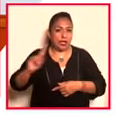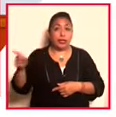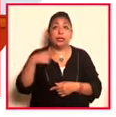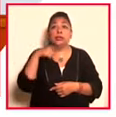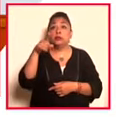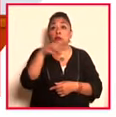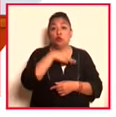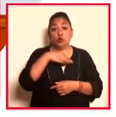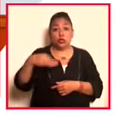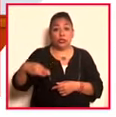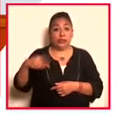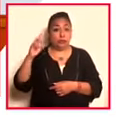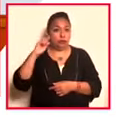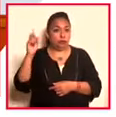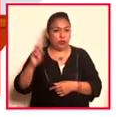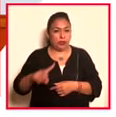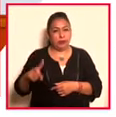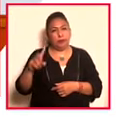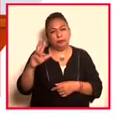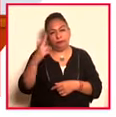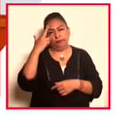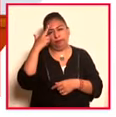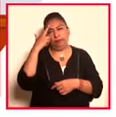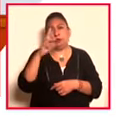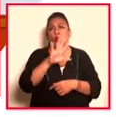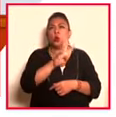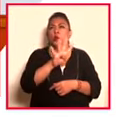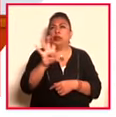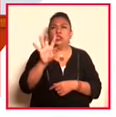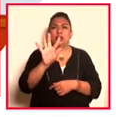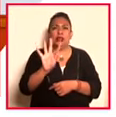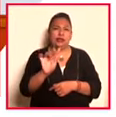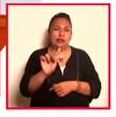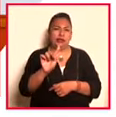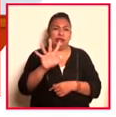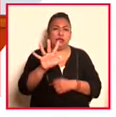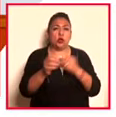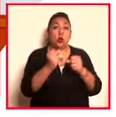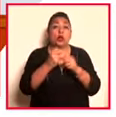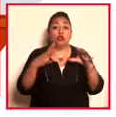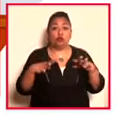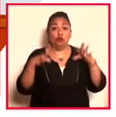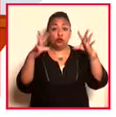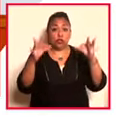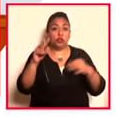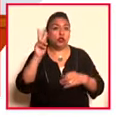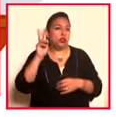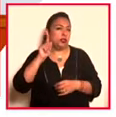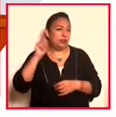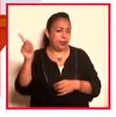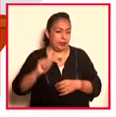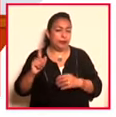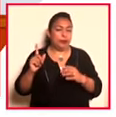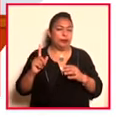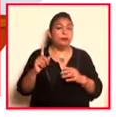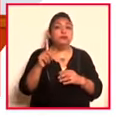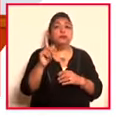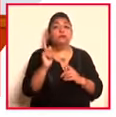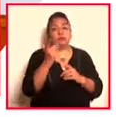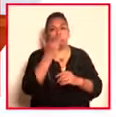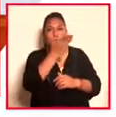Zacatecas, para conmemorar los 475 años de la Fundación de Zacatecas, le encargó a Juan Manuel